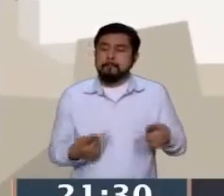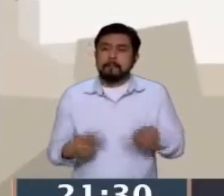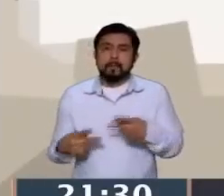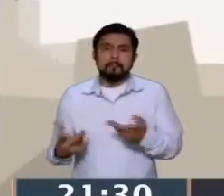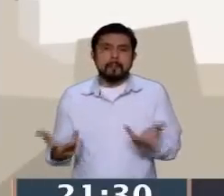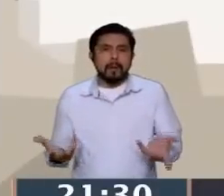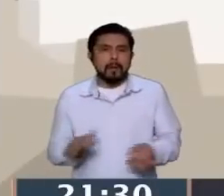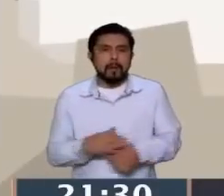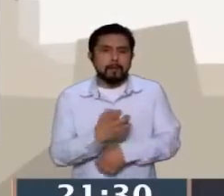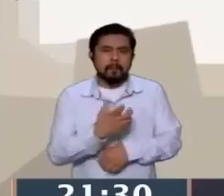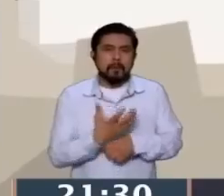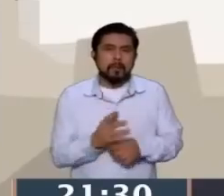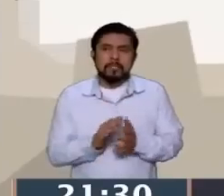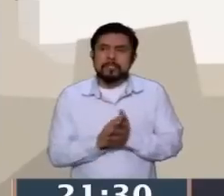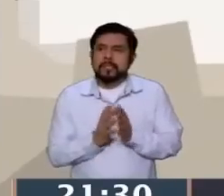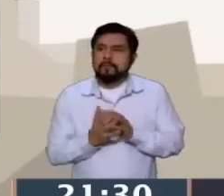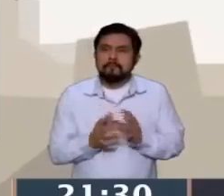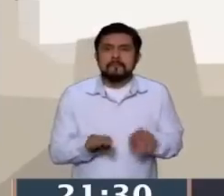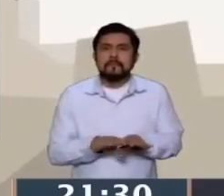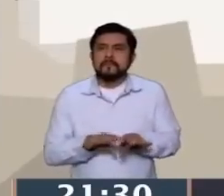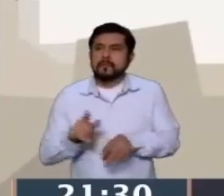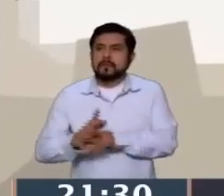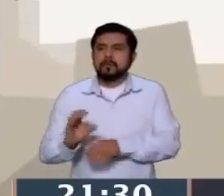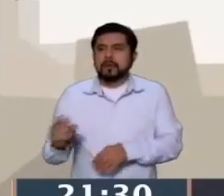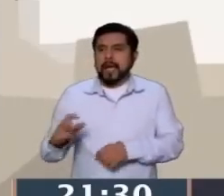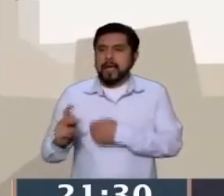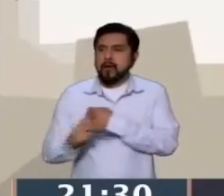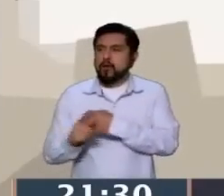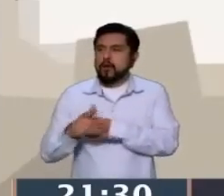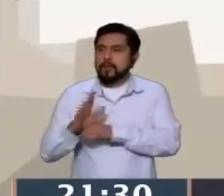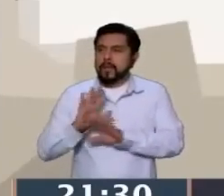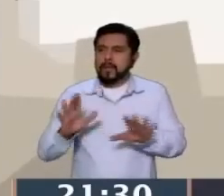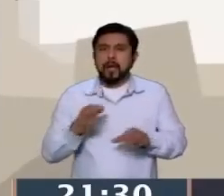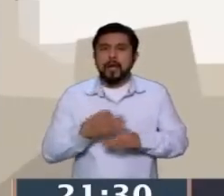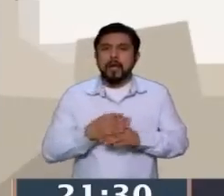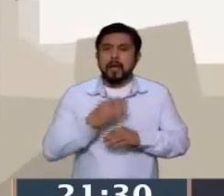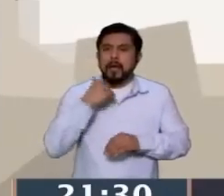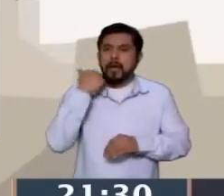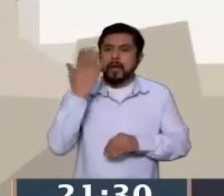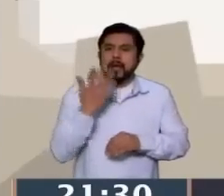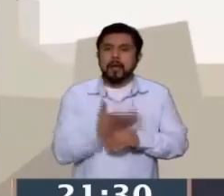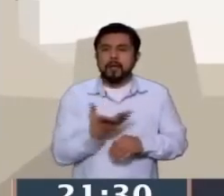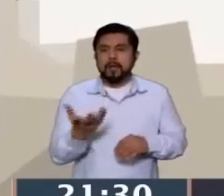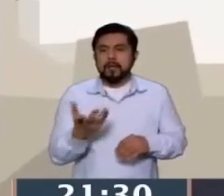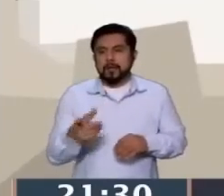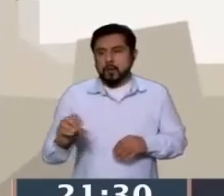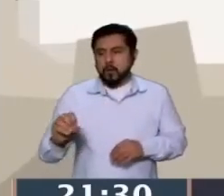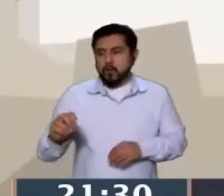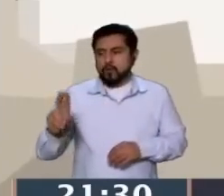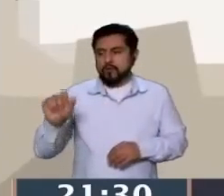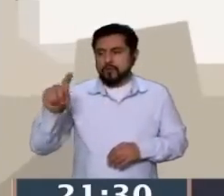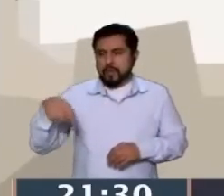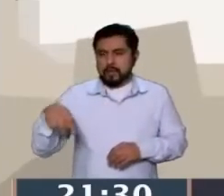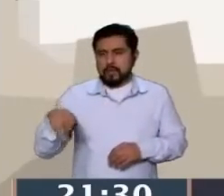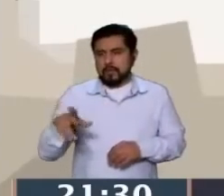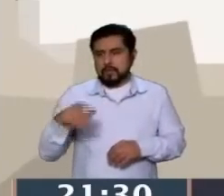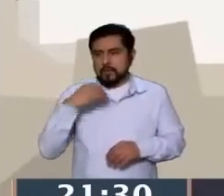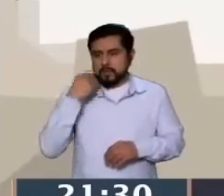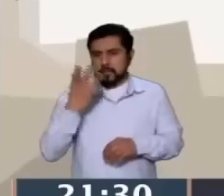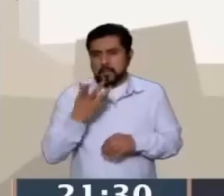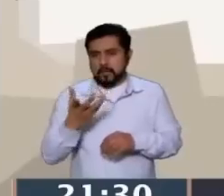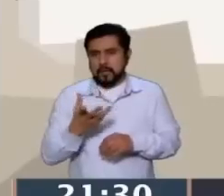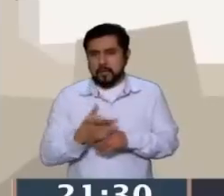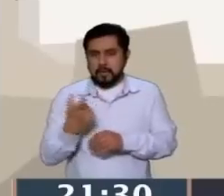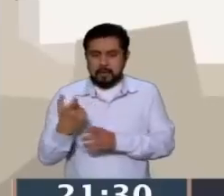con el anuncio de Europa que ahora sí se van a hacer el propósito de satisfacer los designios de la otan de invertir el